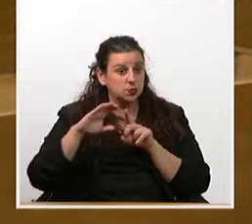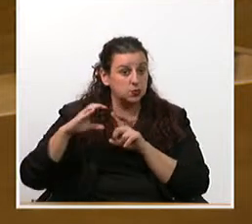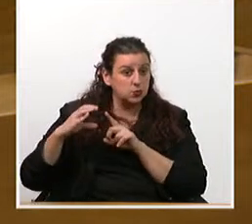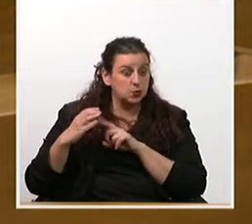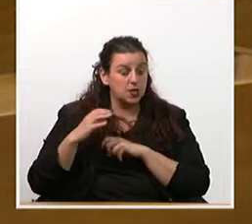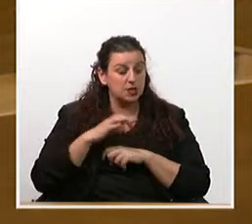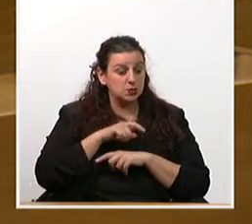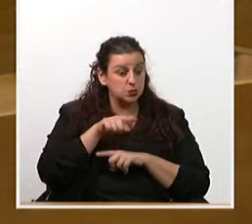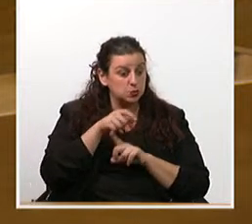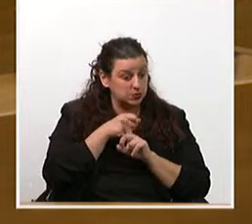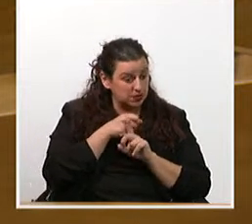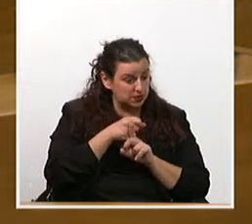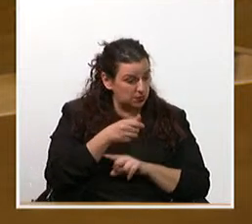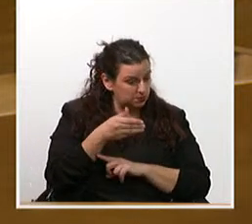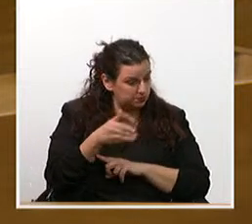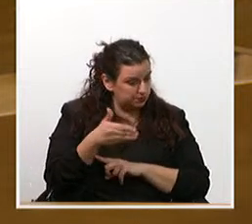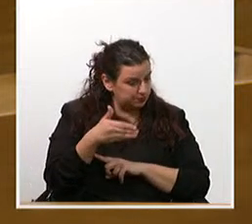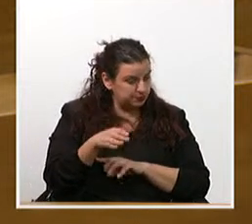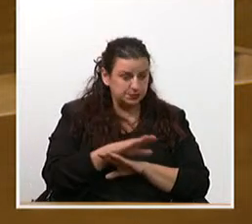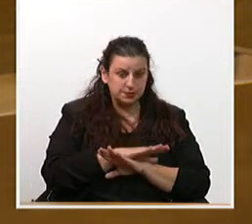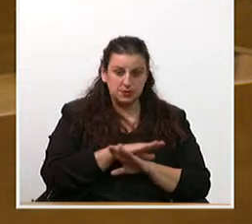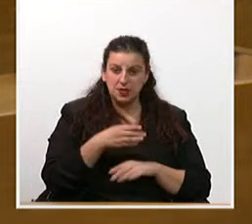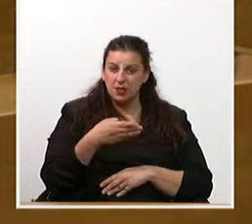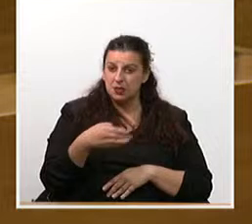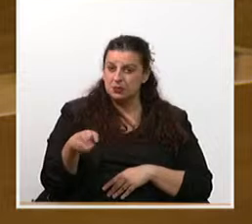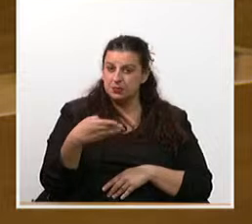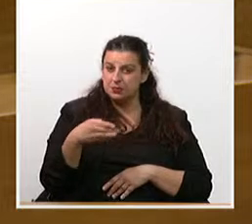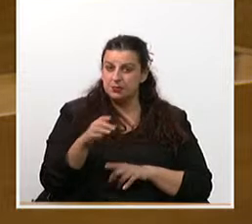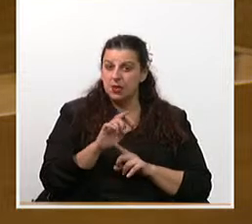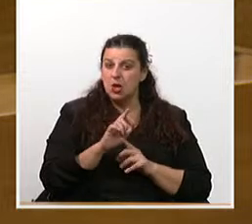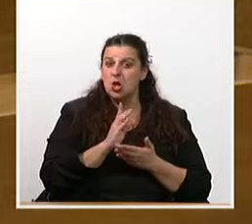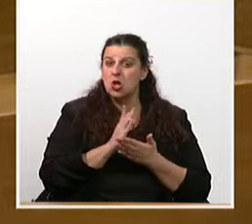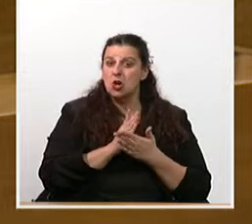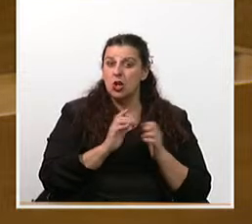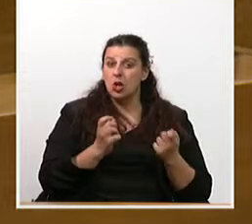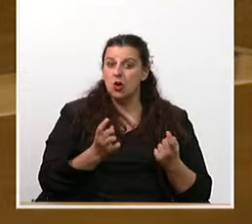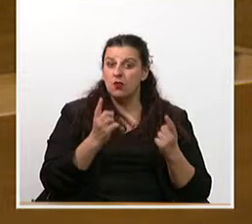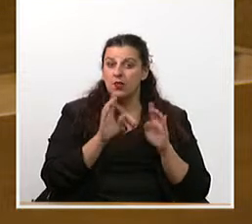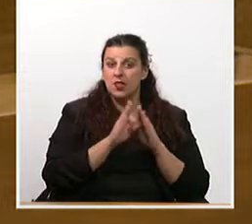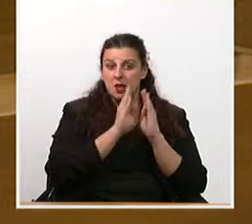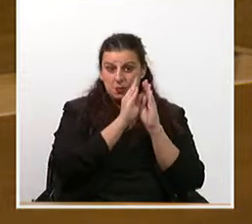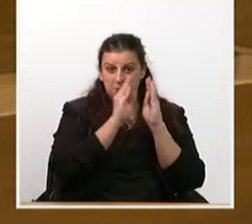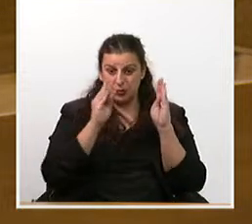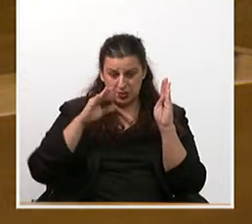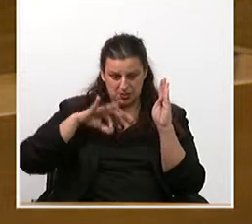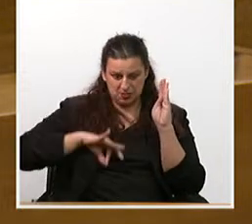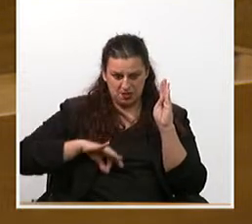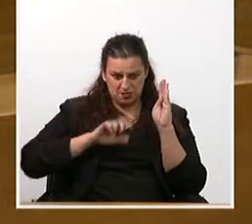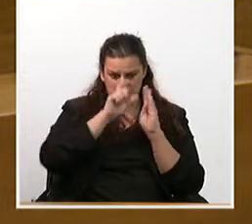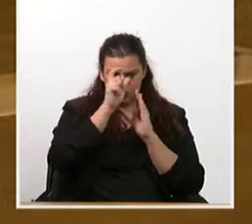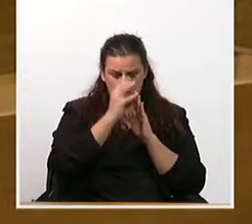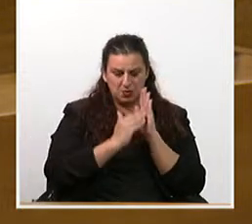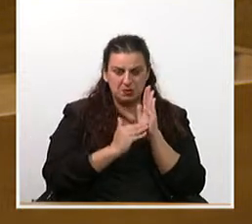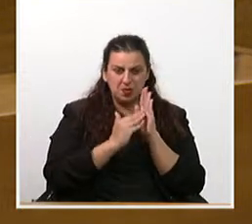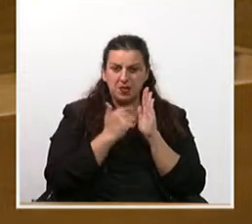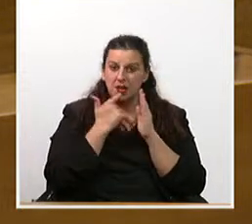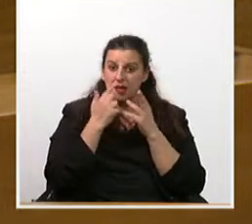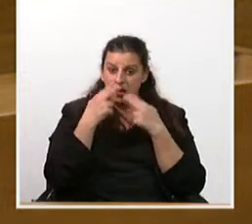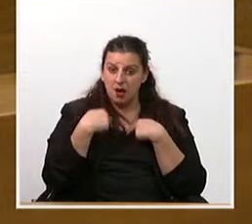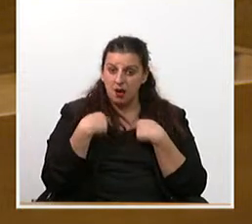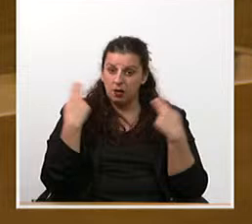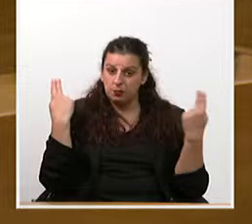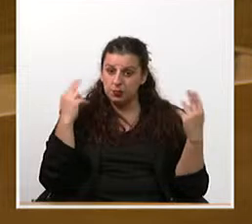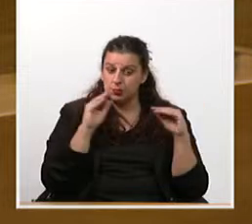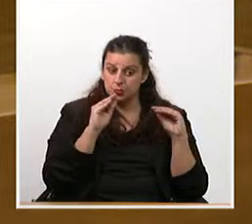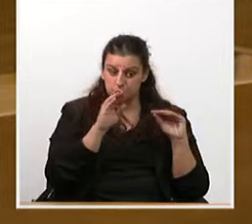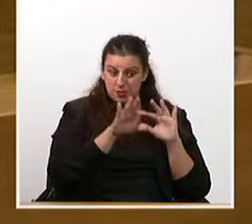está men El prople oficial de bibliotecar de la comun valenciana ha que públic que